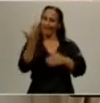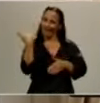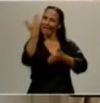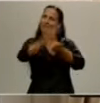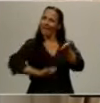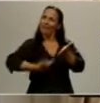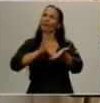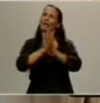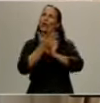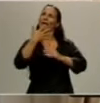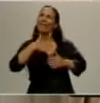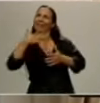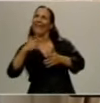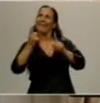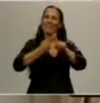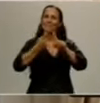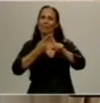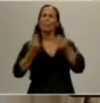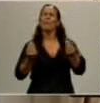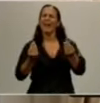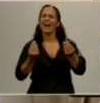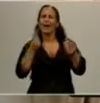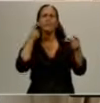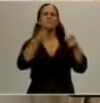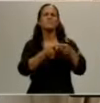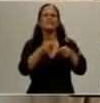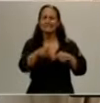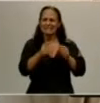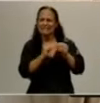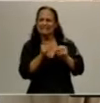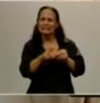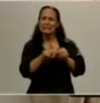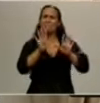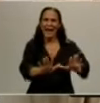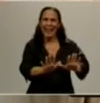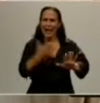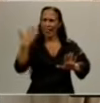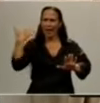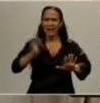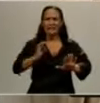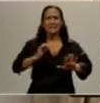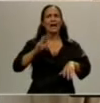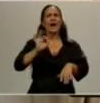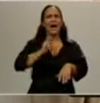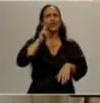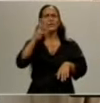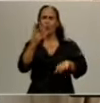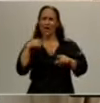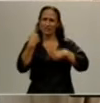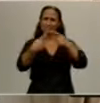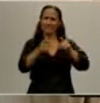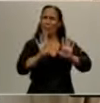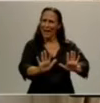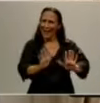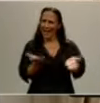entendimiento para que finalmente la causa saliera de la parálisis, que estaba también desde el año 2004, porque